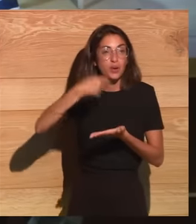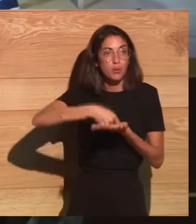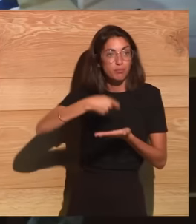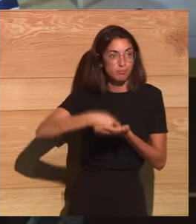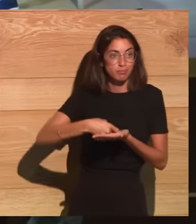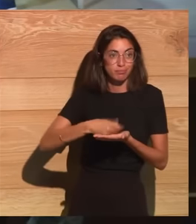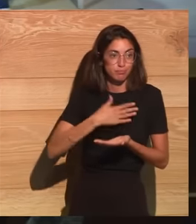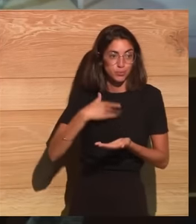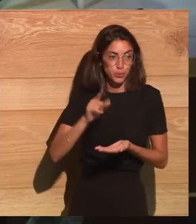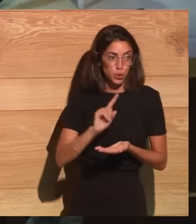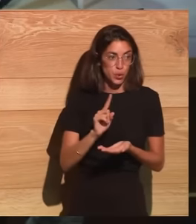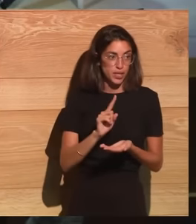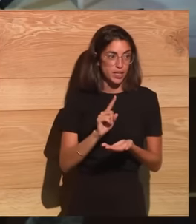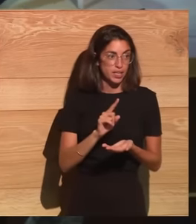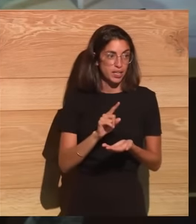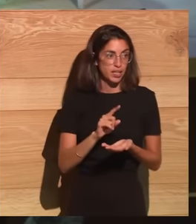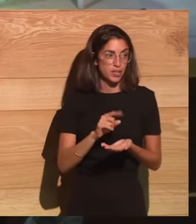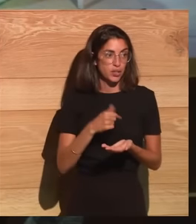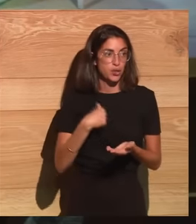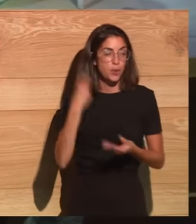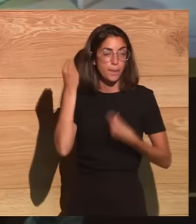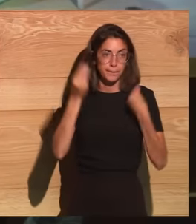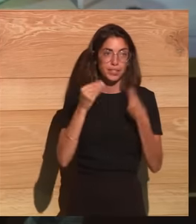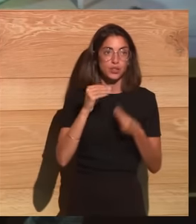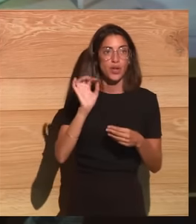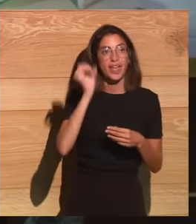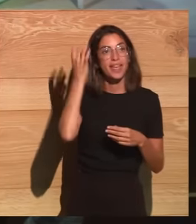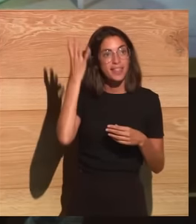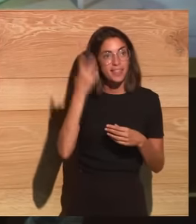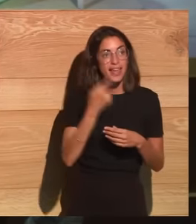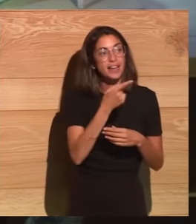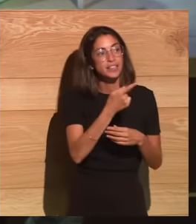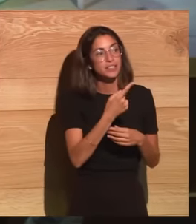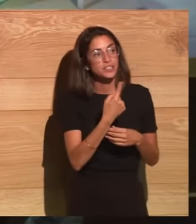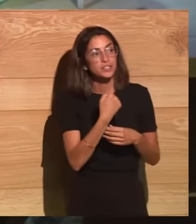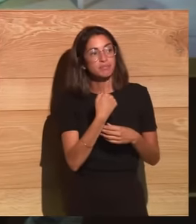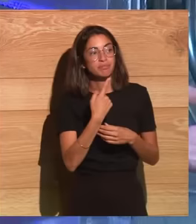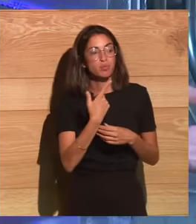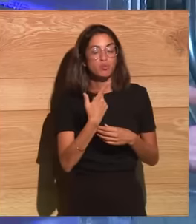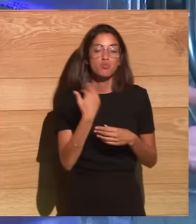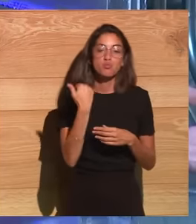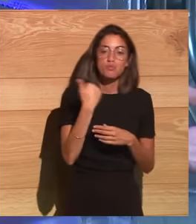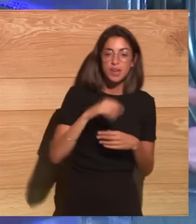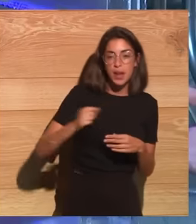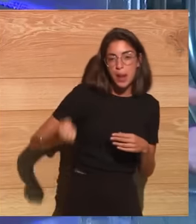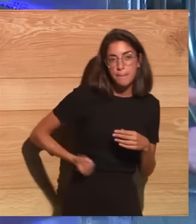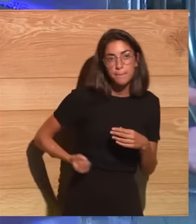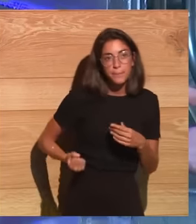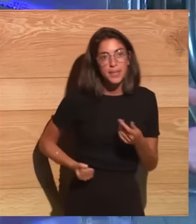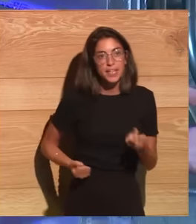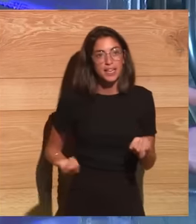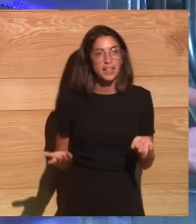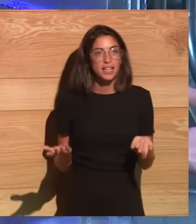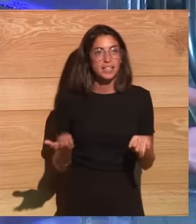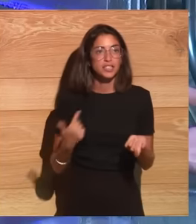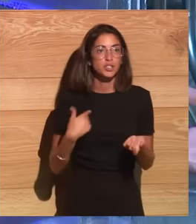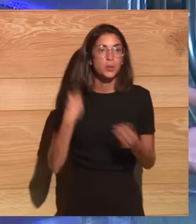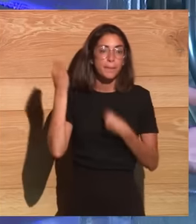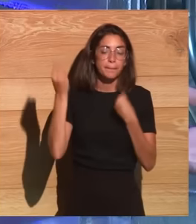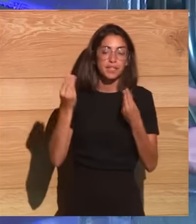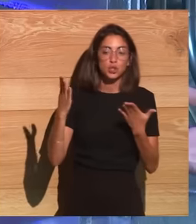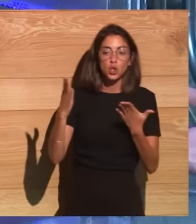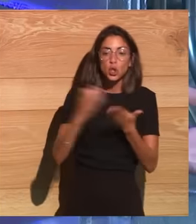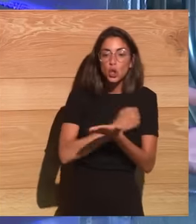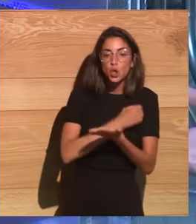pasta. Rodrigo habrá dicho, Juan, esa idea es una mierda. ¿Qué me has comprado, Juan? Y hemos decidido entre todos.